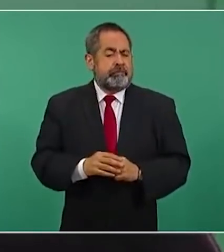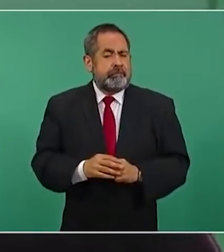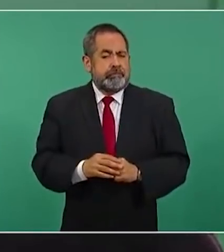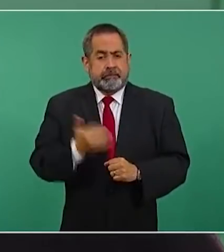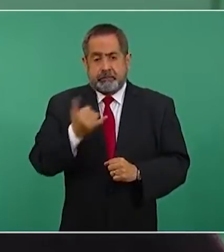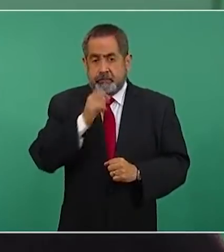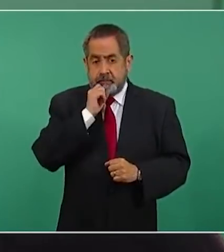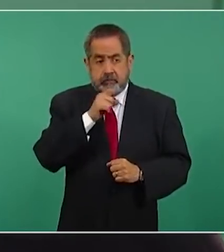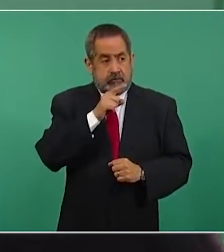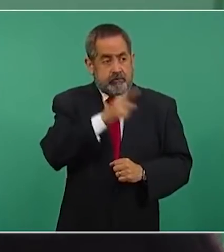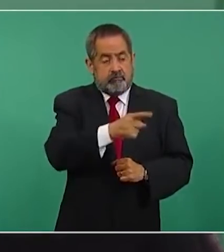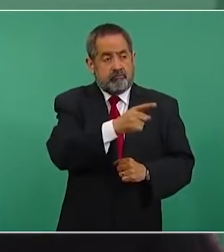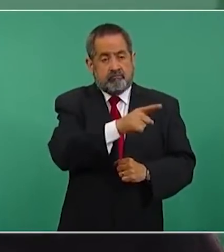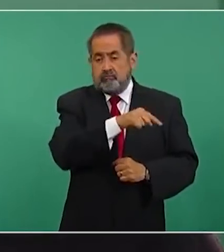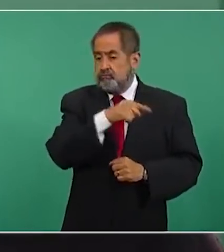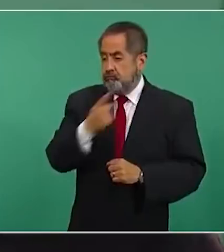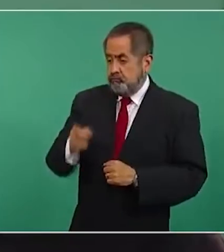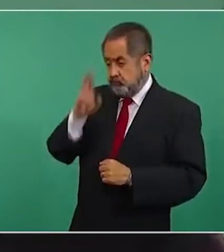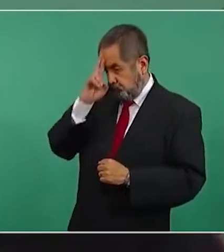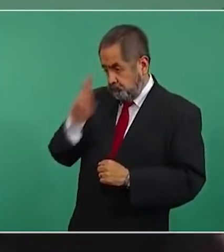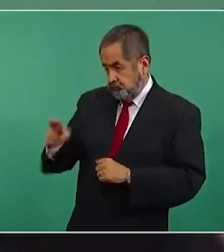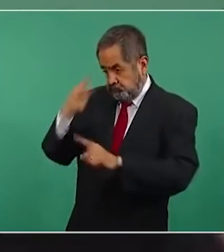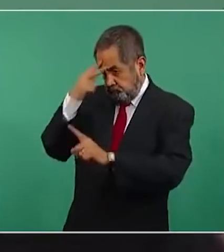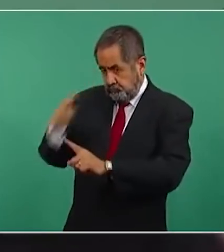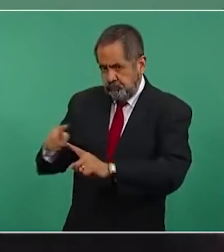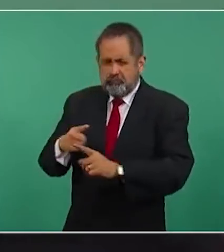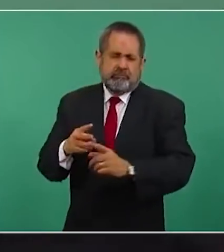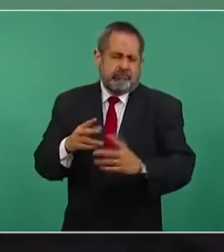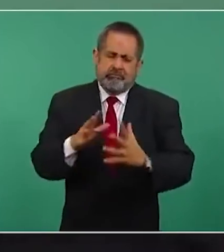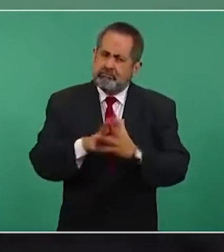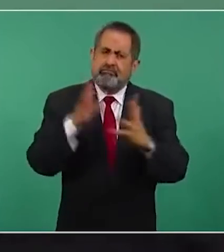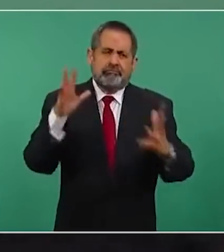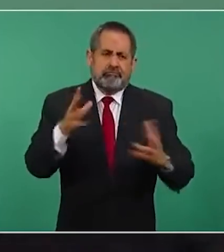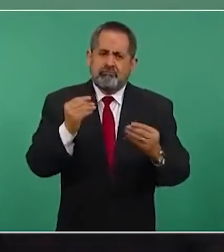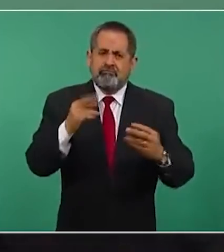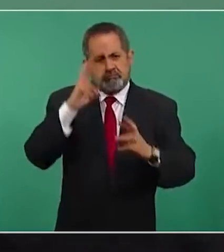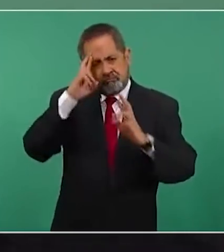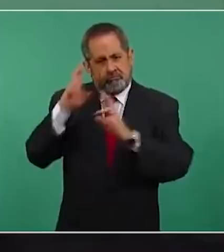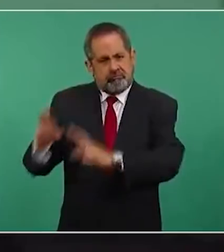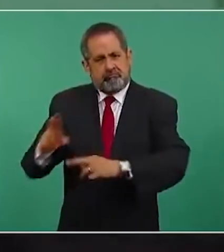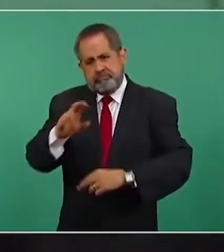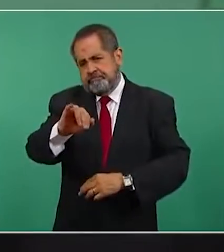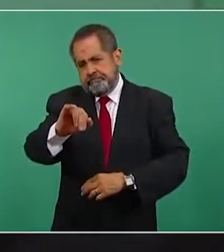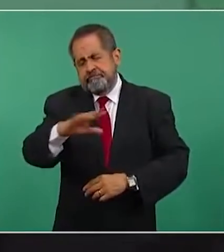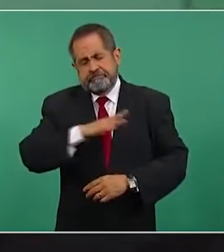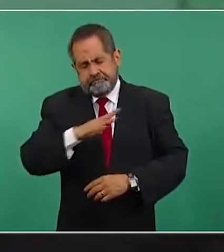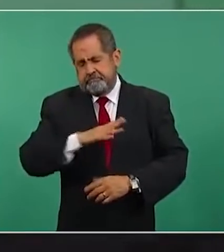y mucho respeto a méxico eso es lo más importante